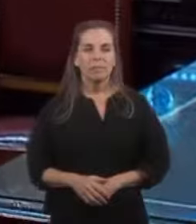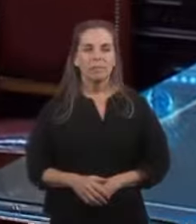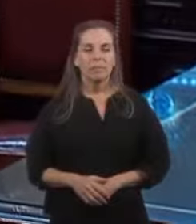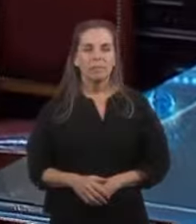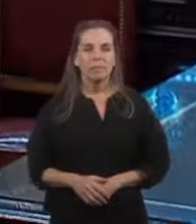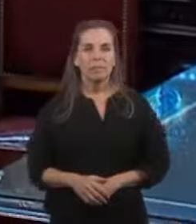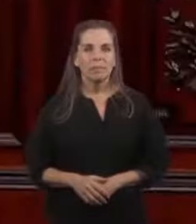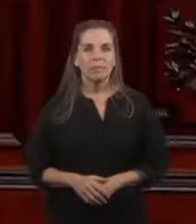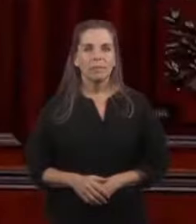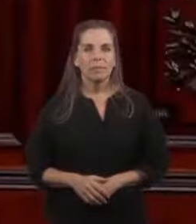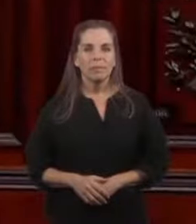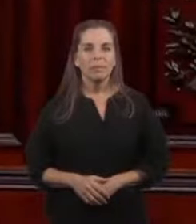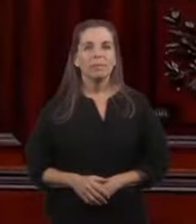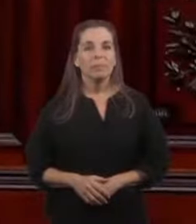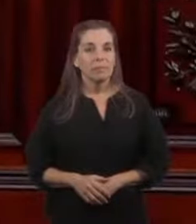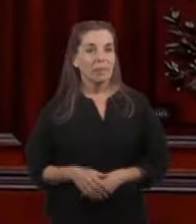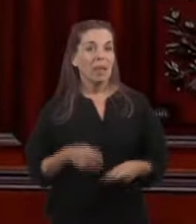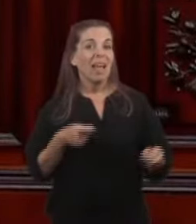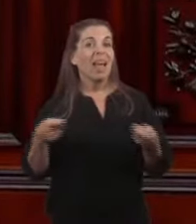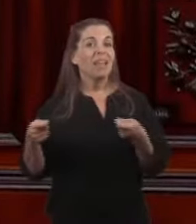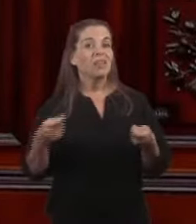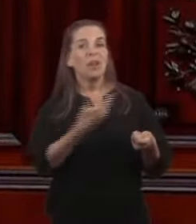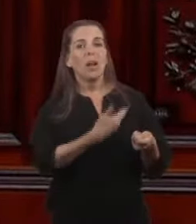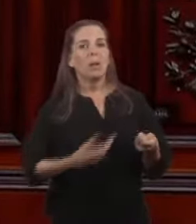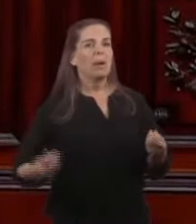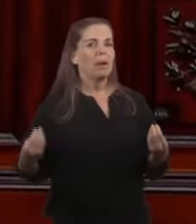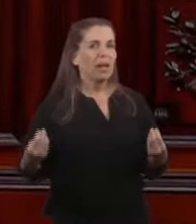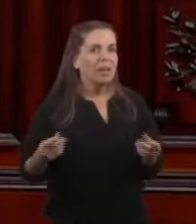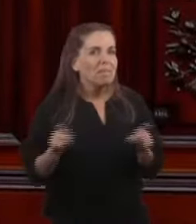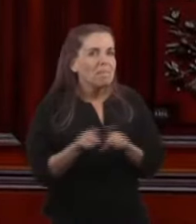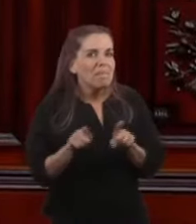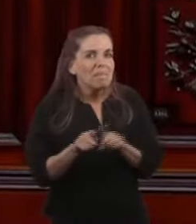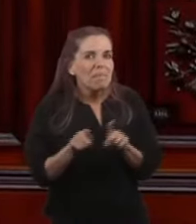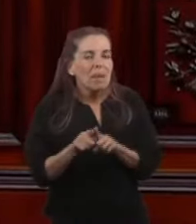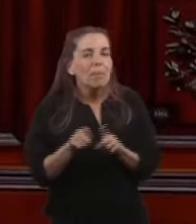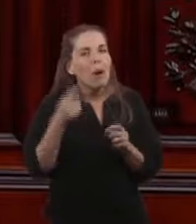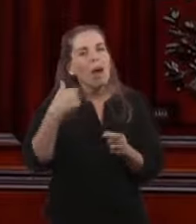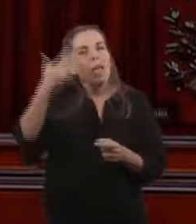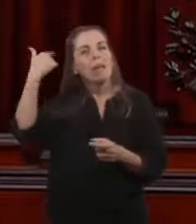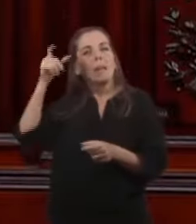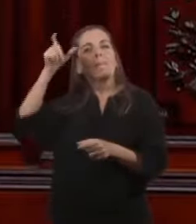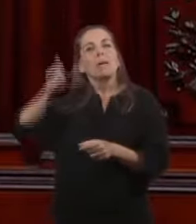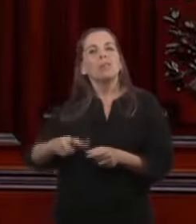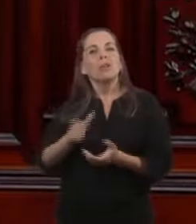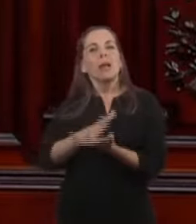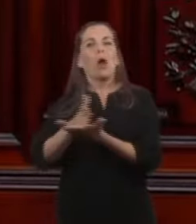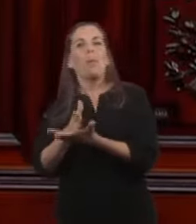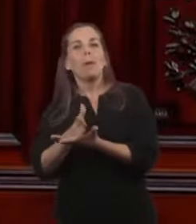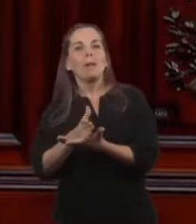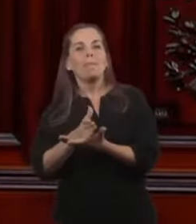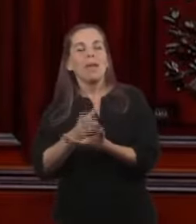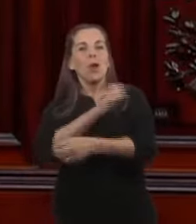ella gestionar es eliminar los intermediarios que lucra con la pobreza